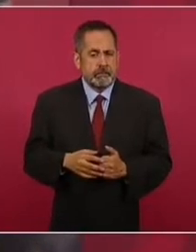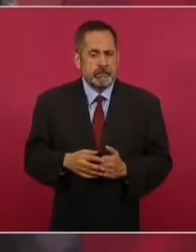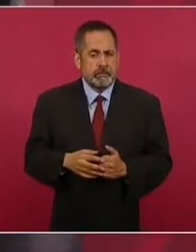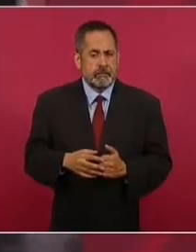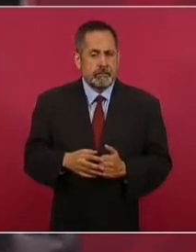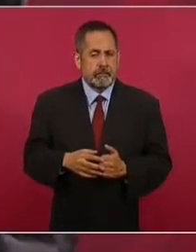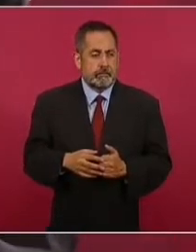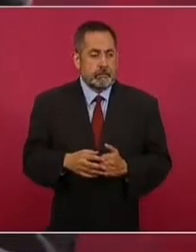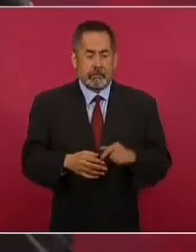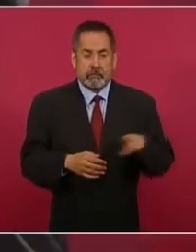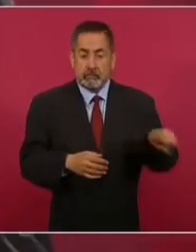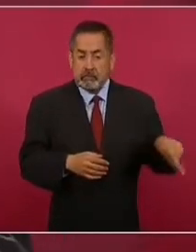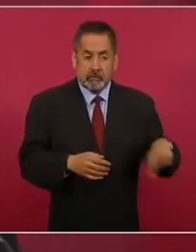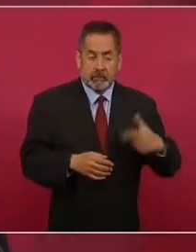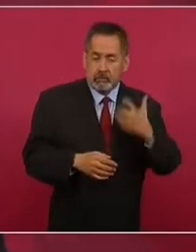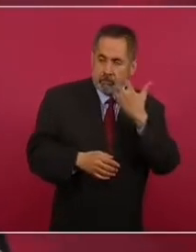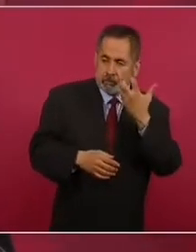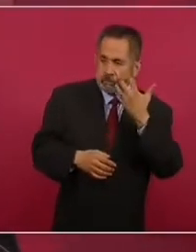ansiadas,